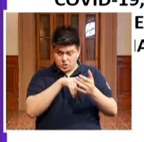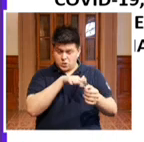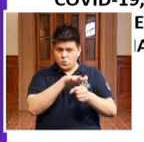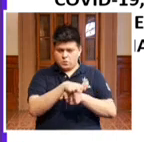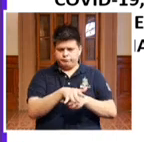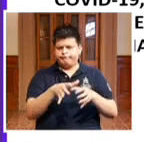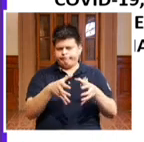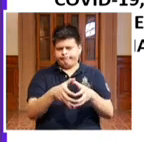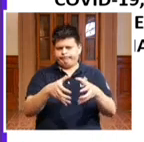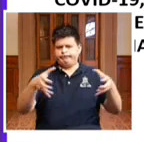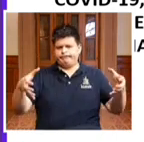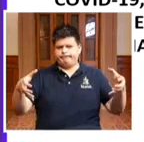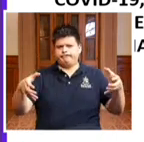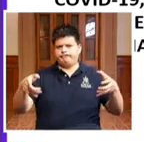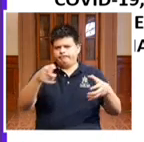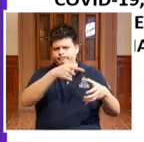prácticamente